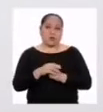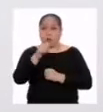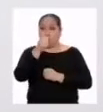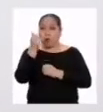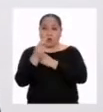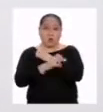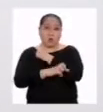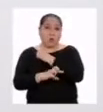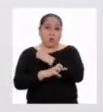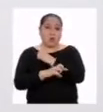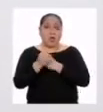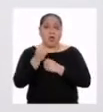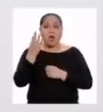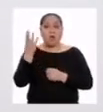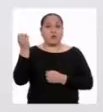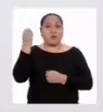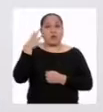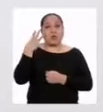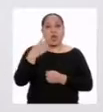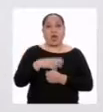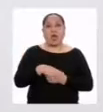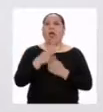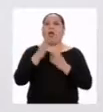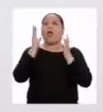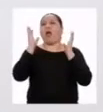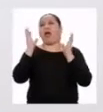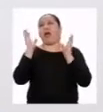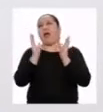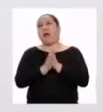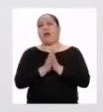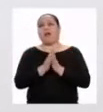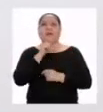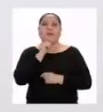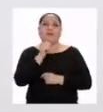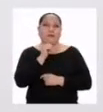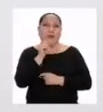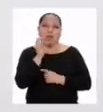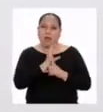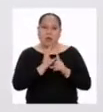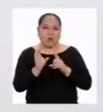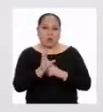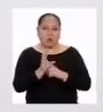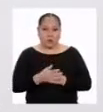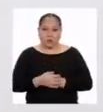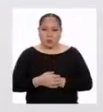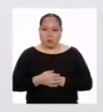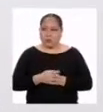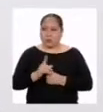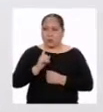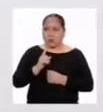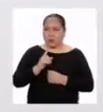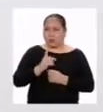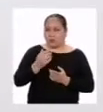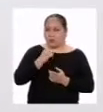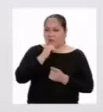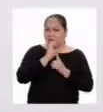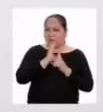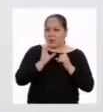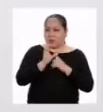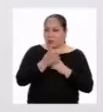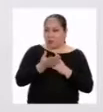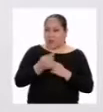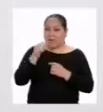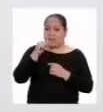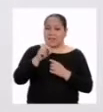extranjera, algunos dirán, ¡ay, qué inculta! Pero no es así. Inculto es una